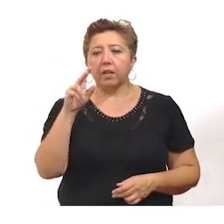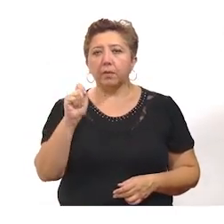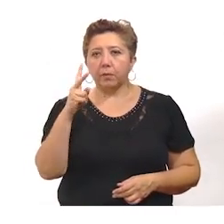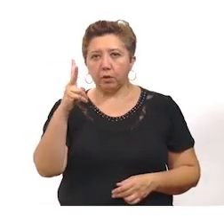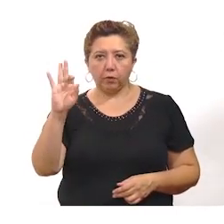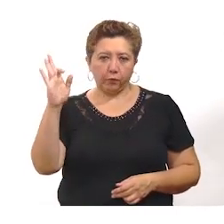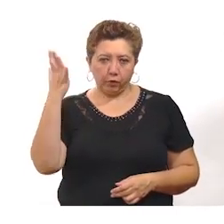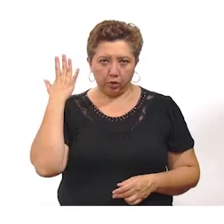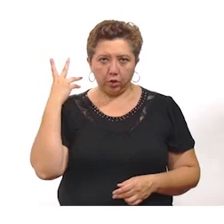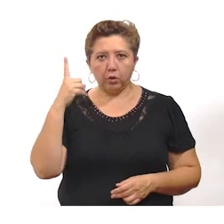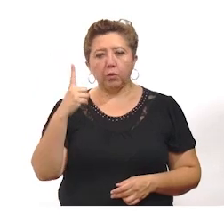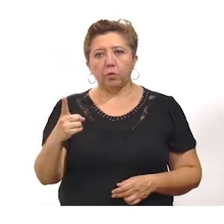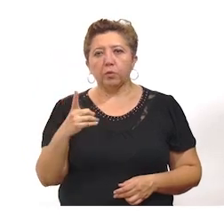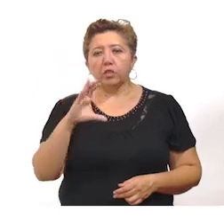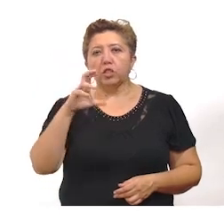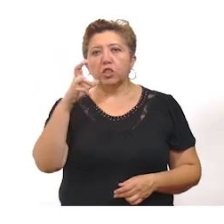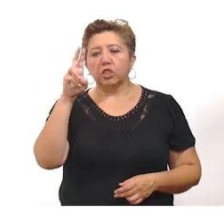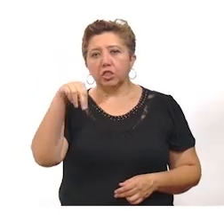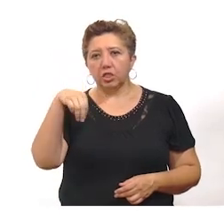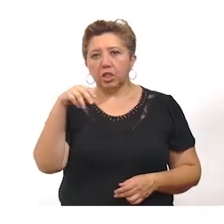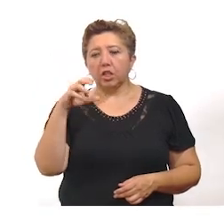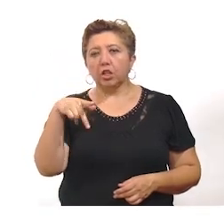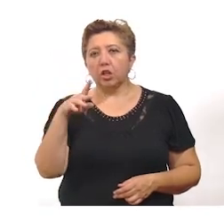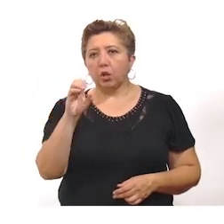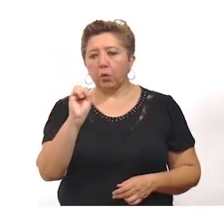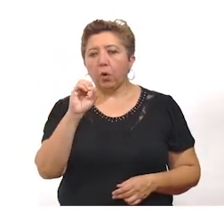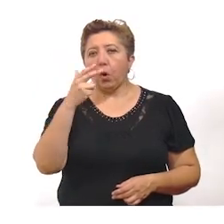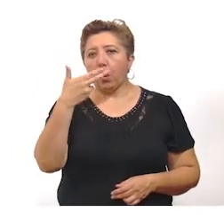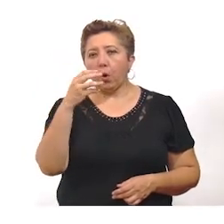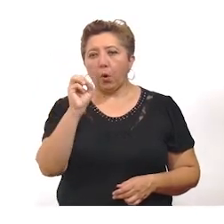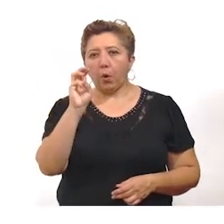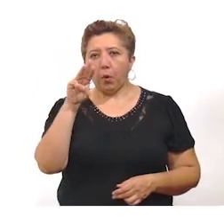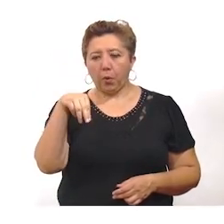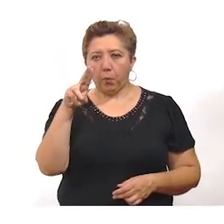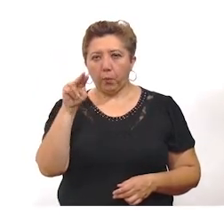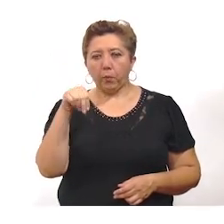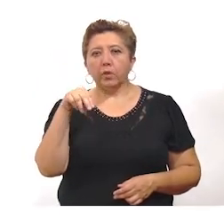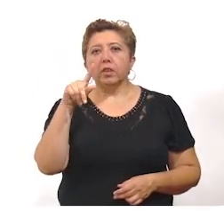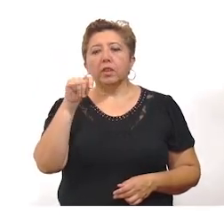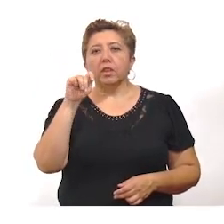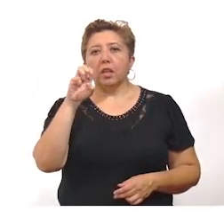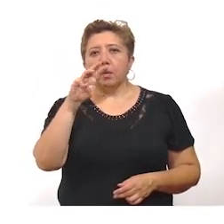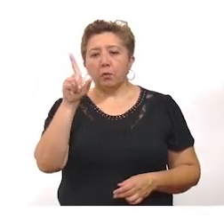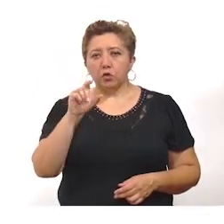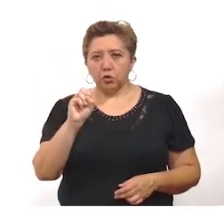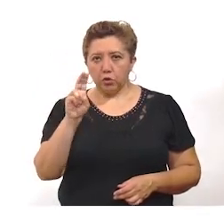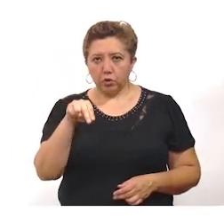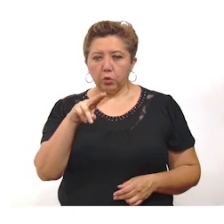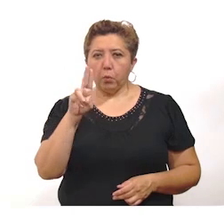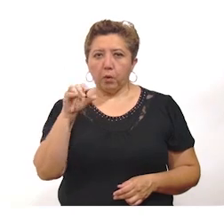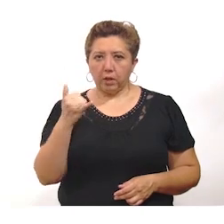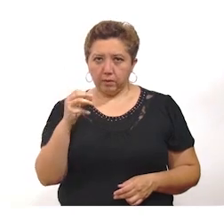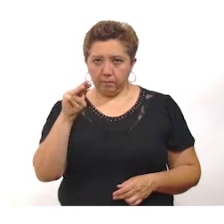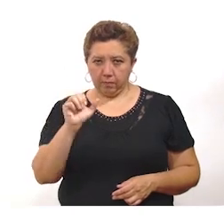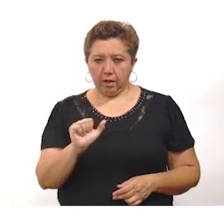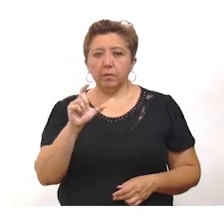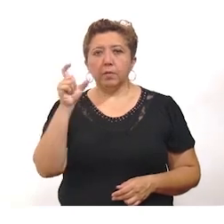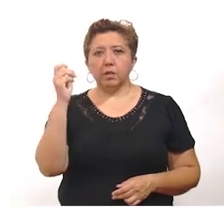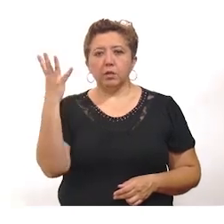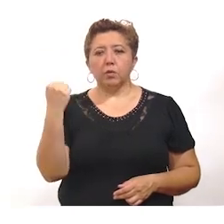2 foráneos y 1 en Chancom, Concal, Jomún, Panabá, Temozón y Guayma. De